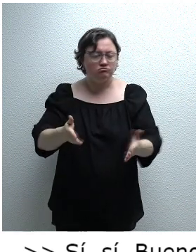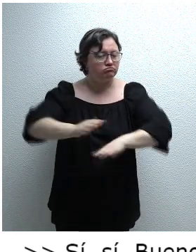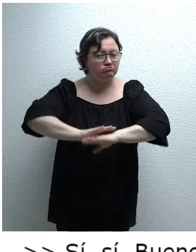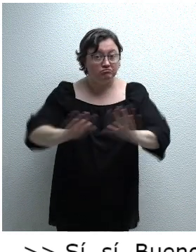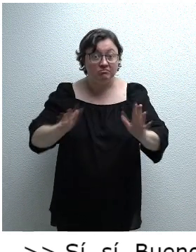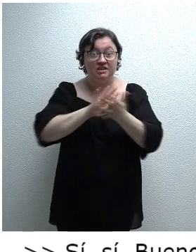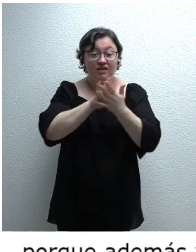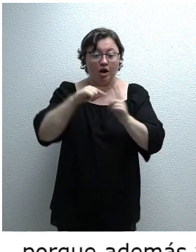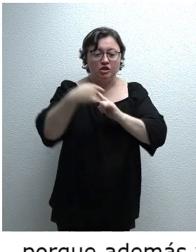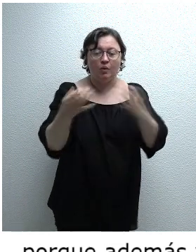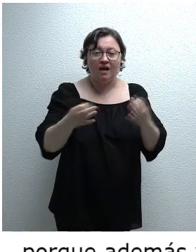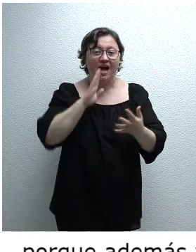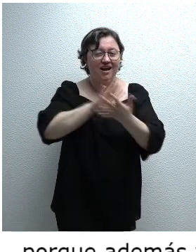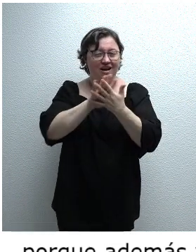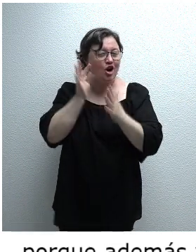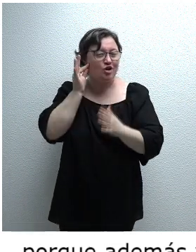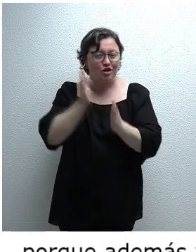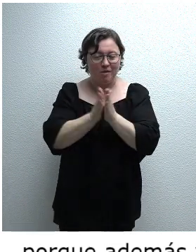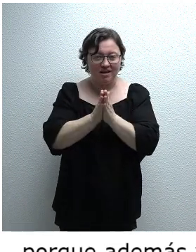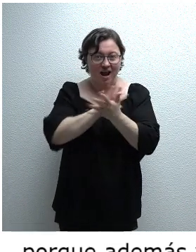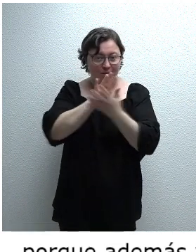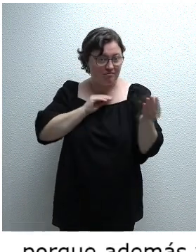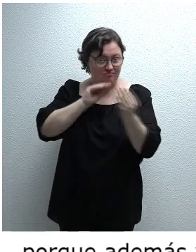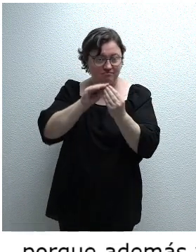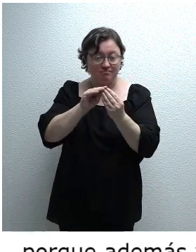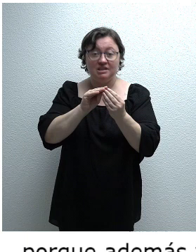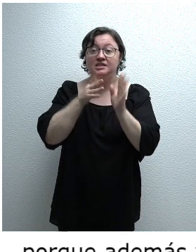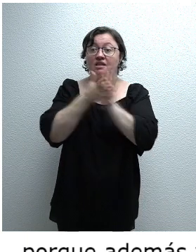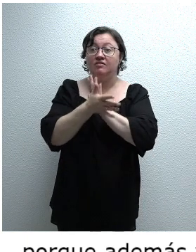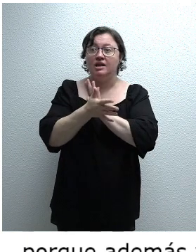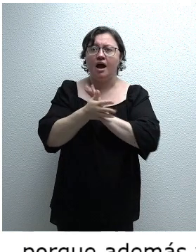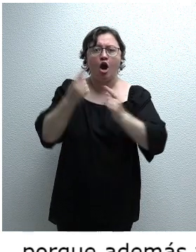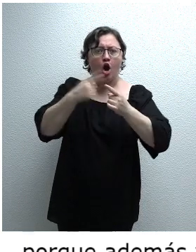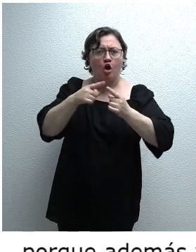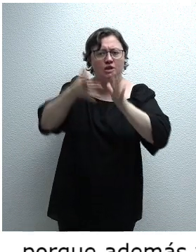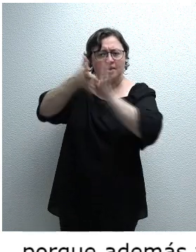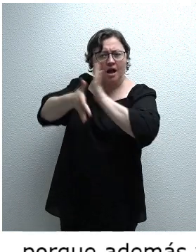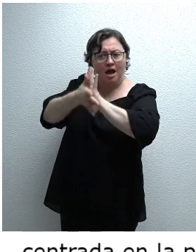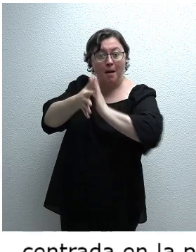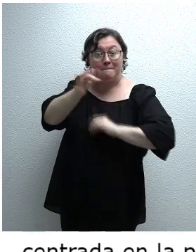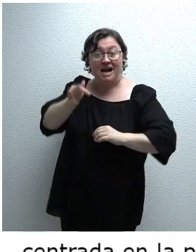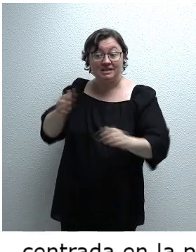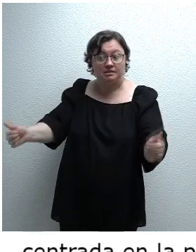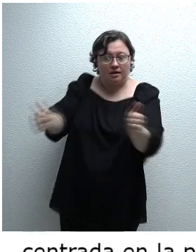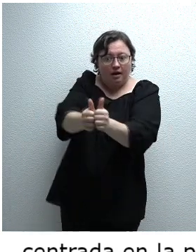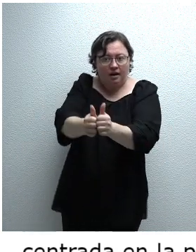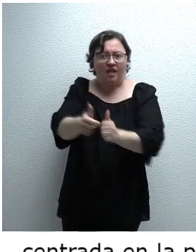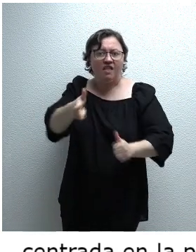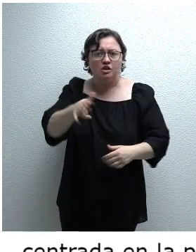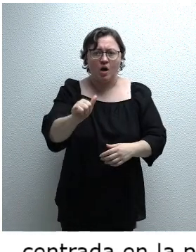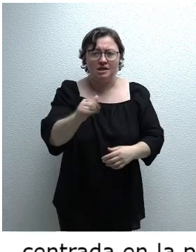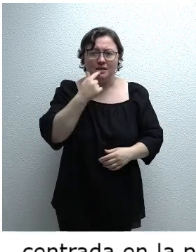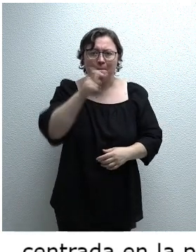como bien ha comentado ella, que no solo que se le expliquen las cosas, sino que tiene derecho a estar acompañada de quien